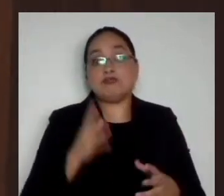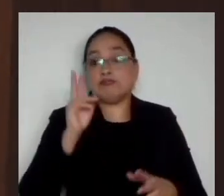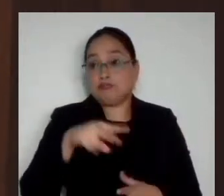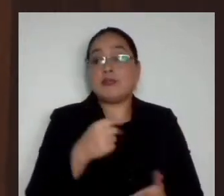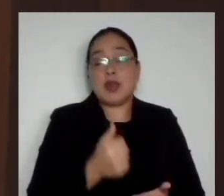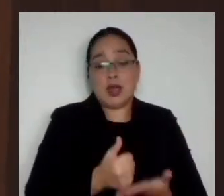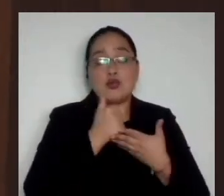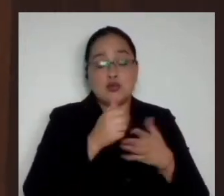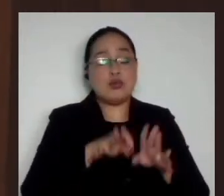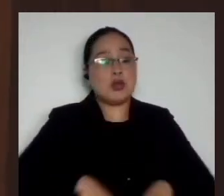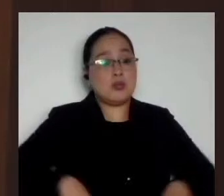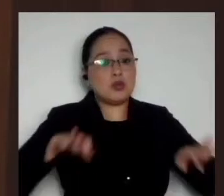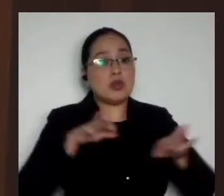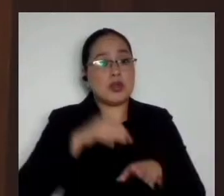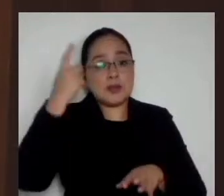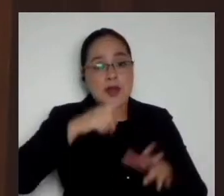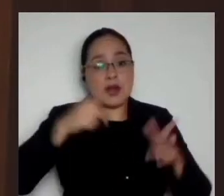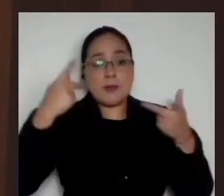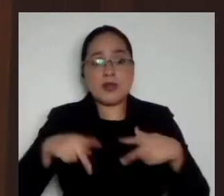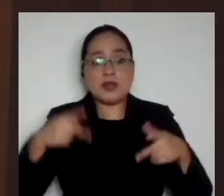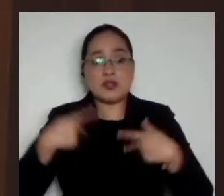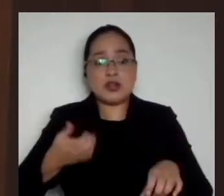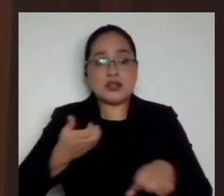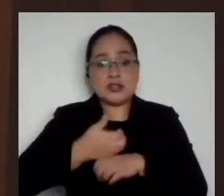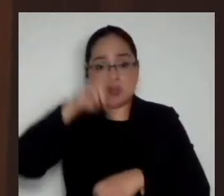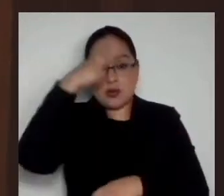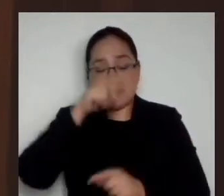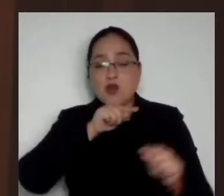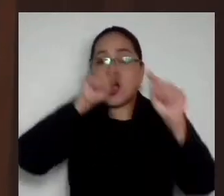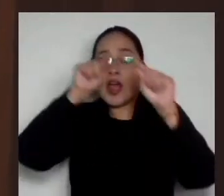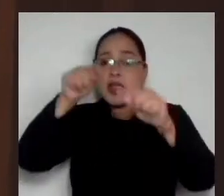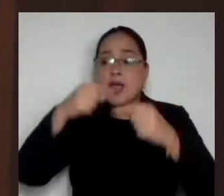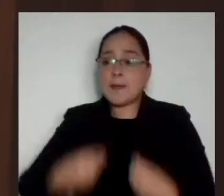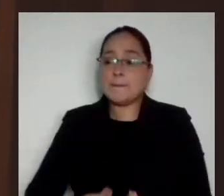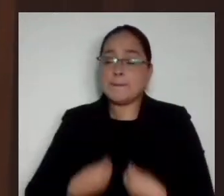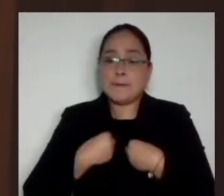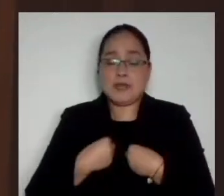los mexiquenses de esa zona del estado, de la zona oriente del estado.